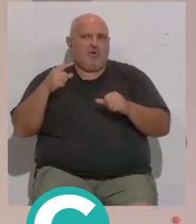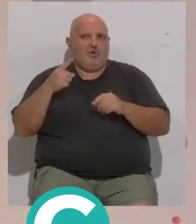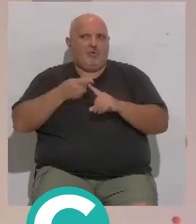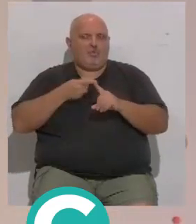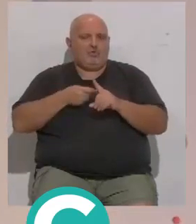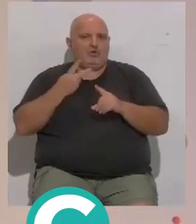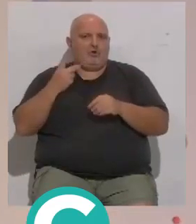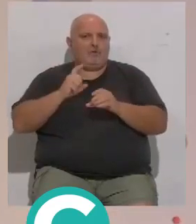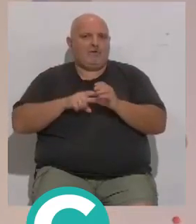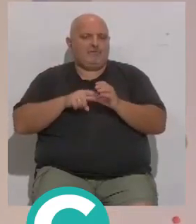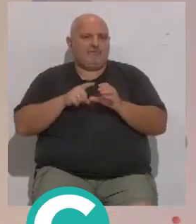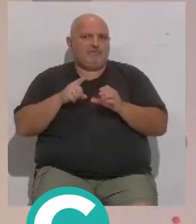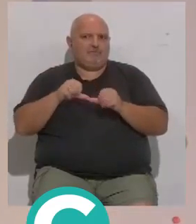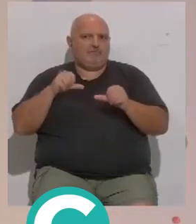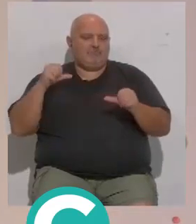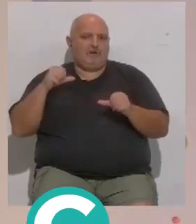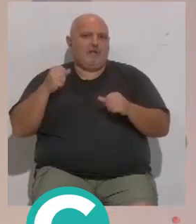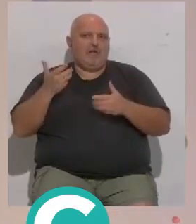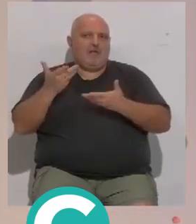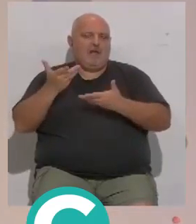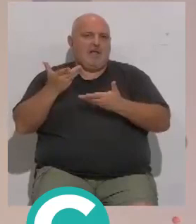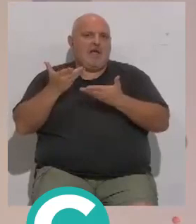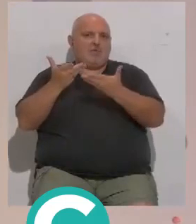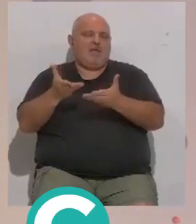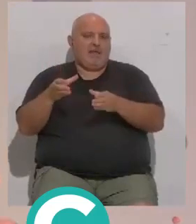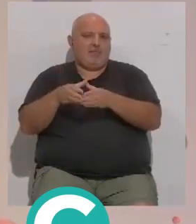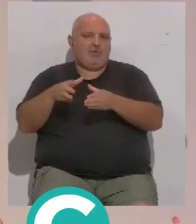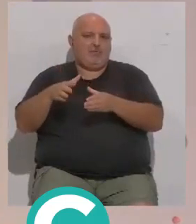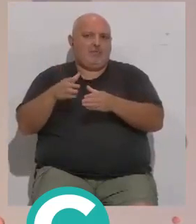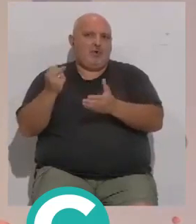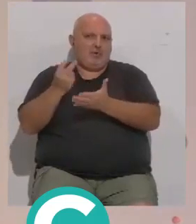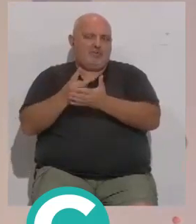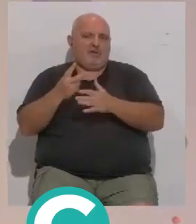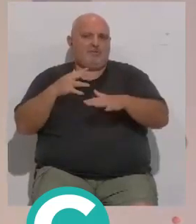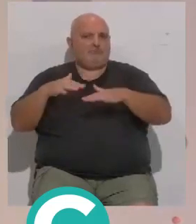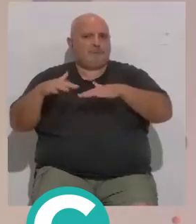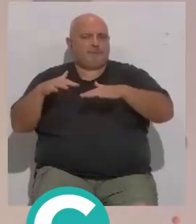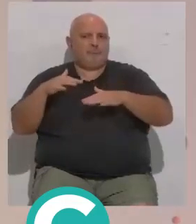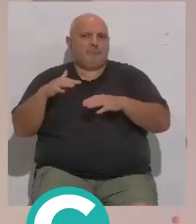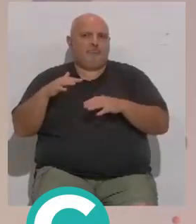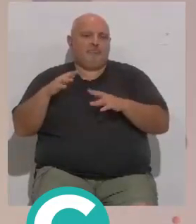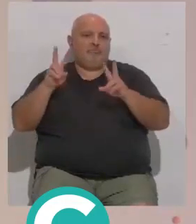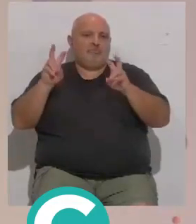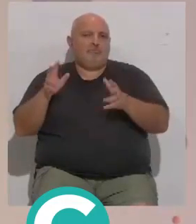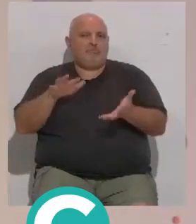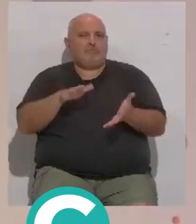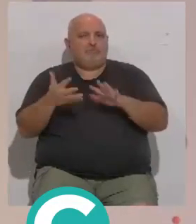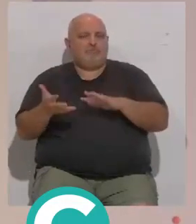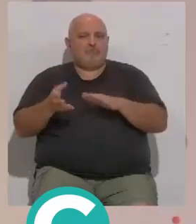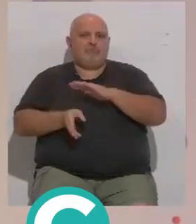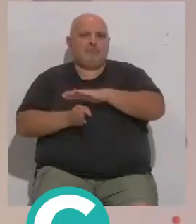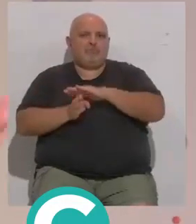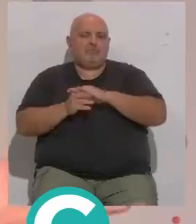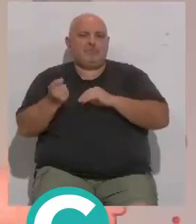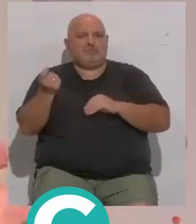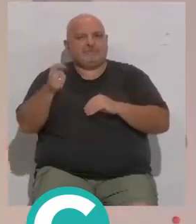dos participaciones que ha tenido y lo que ha ayudado a su equipo a que vuelva a rendir a un nivel quizá algo más parecido, no con mucha continuidad, pero